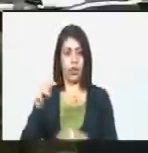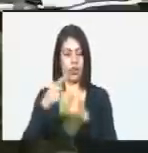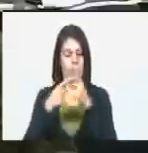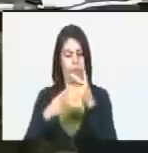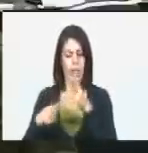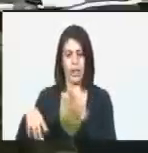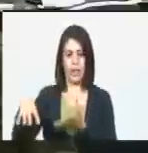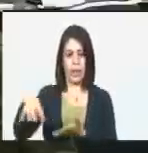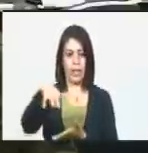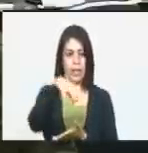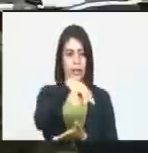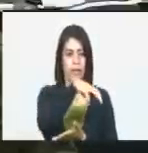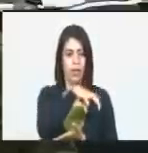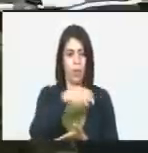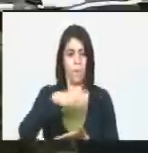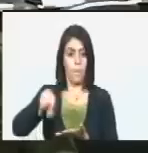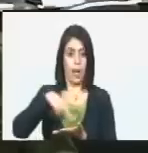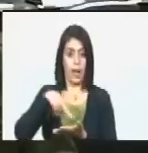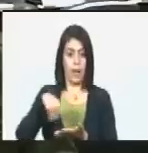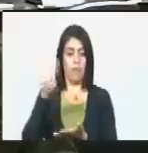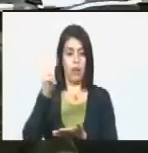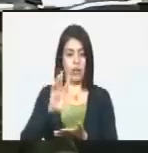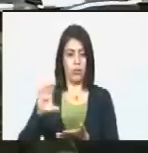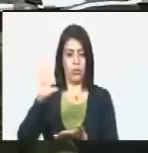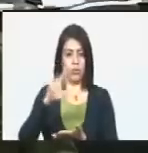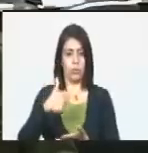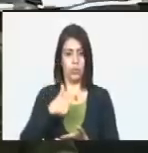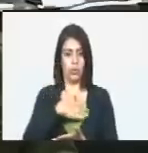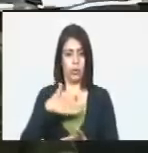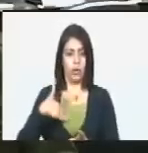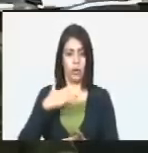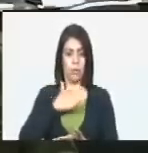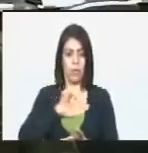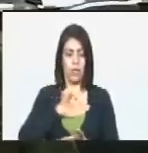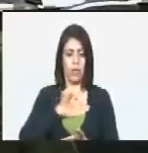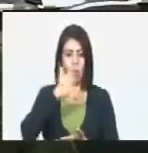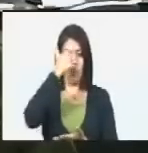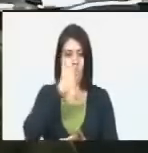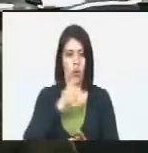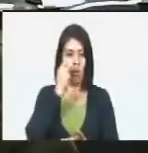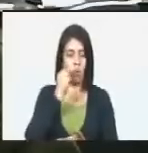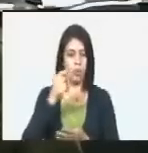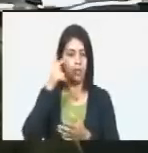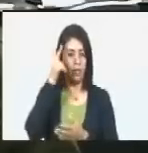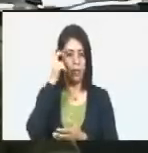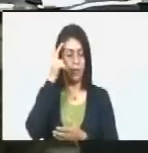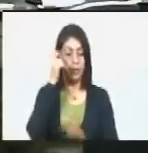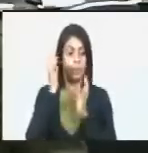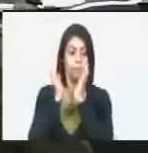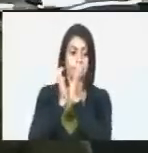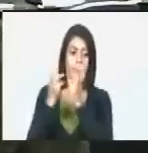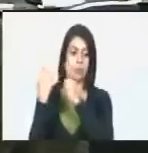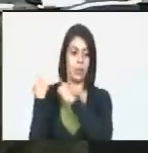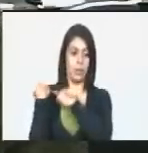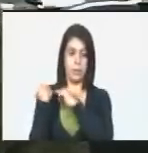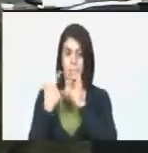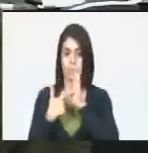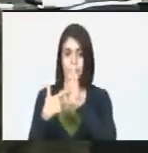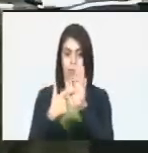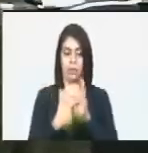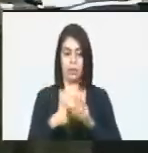quiero decirles que para mí como hombre llanero que vengo escuchando que la UNESCO es el máximo referente, y lo es en